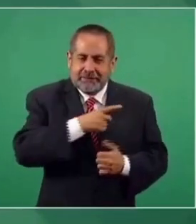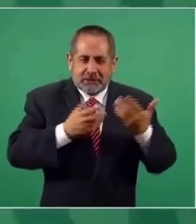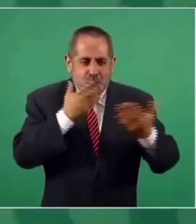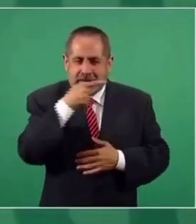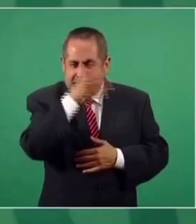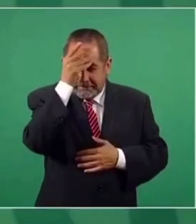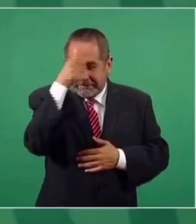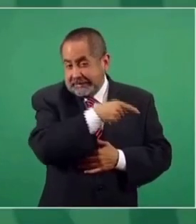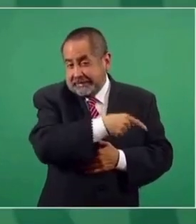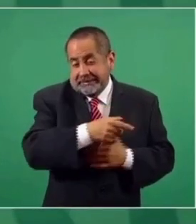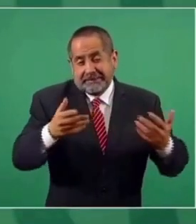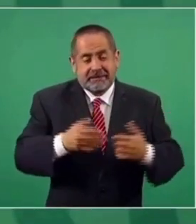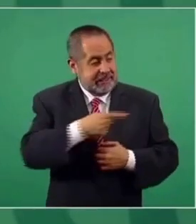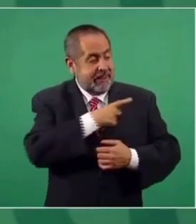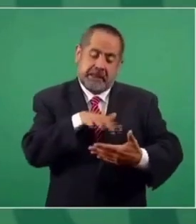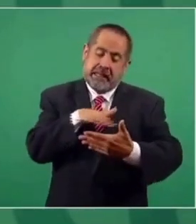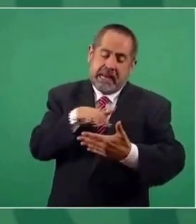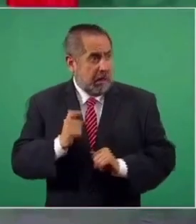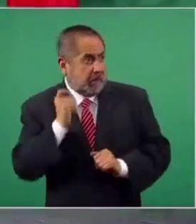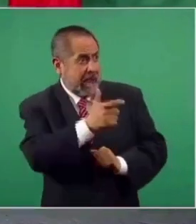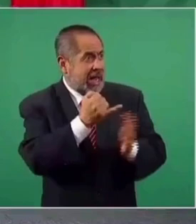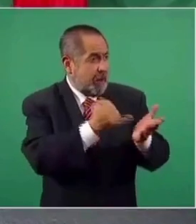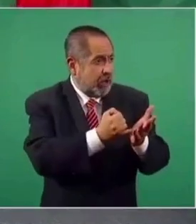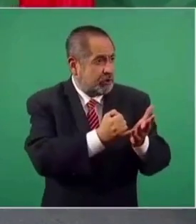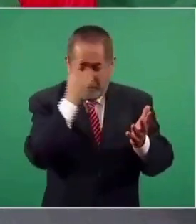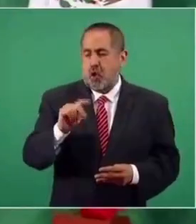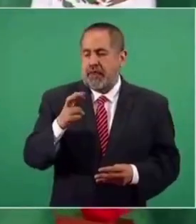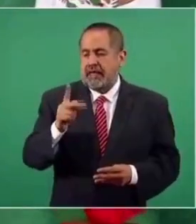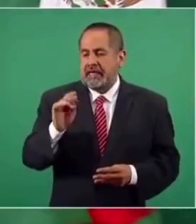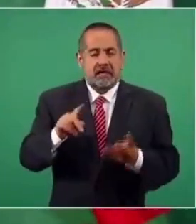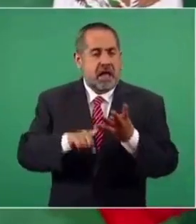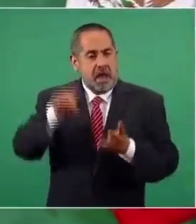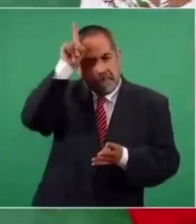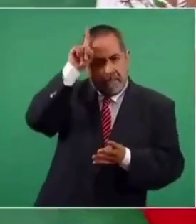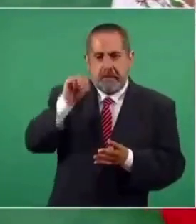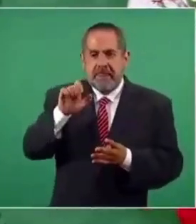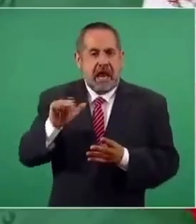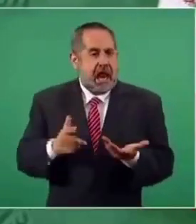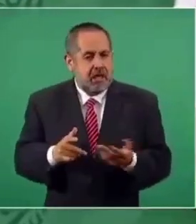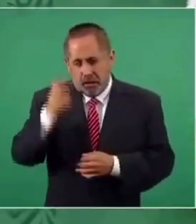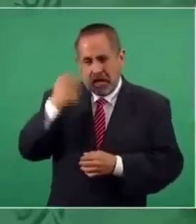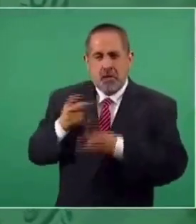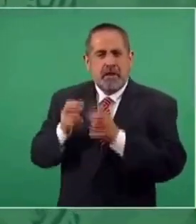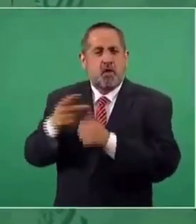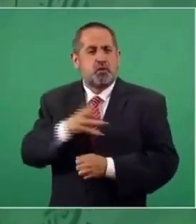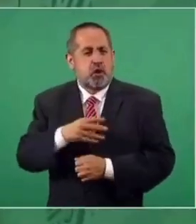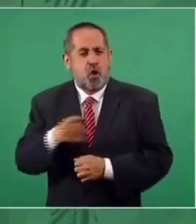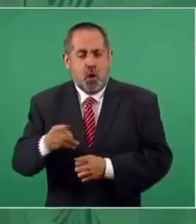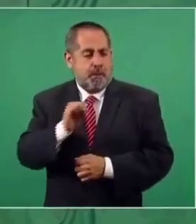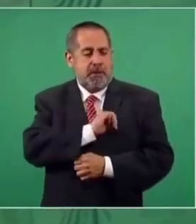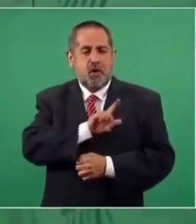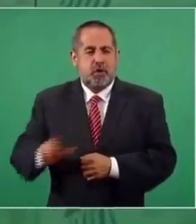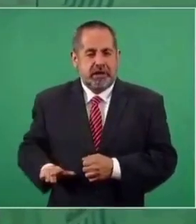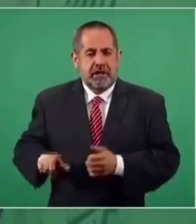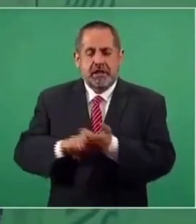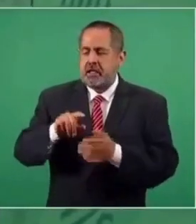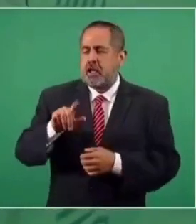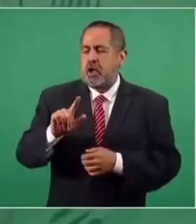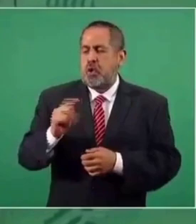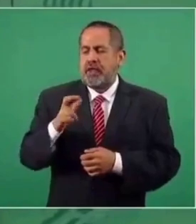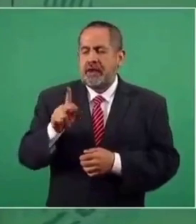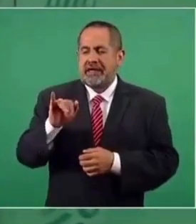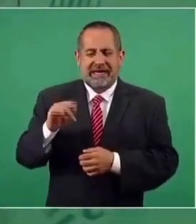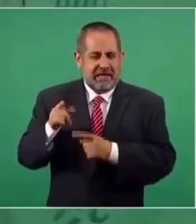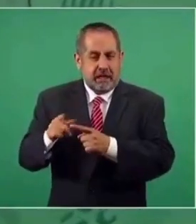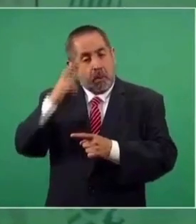estudien, que lean el libro Desobediencia Civil. Casa Luther King, se lo comentaba yo a su hijo, de que me recordaba cuando lo